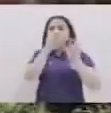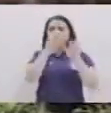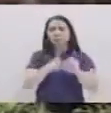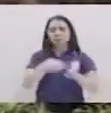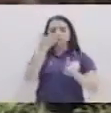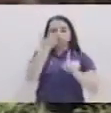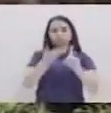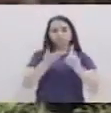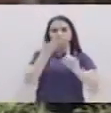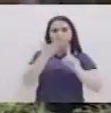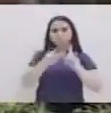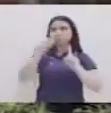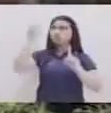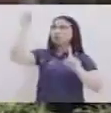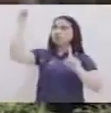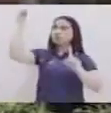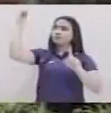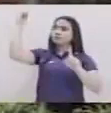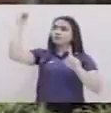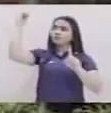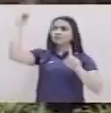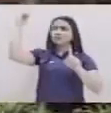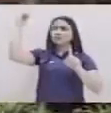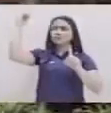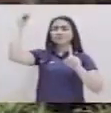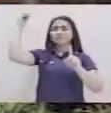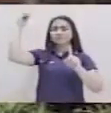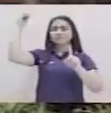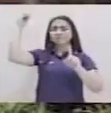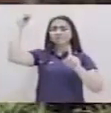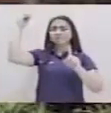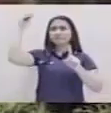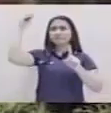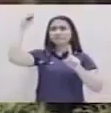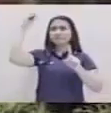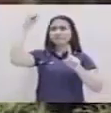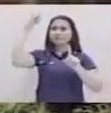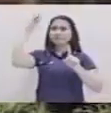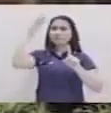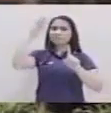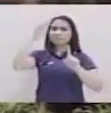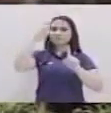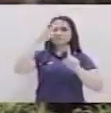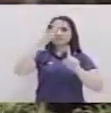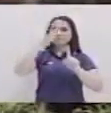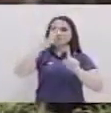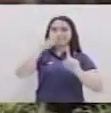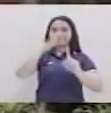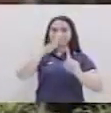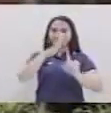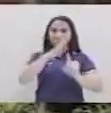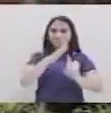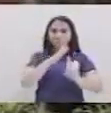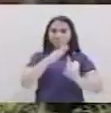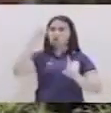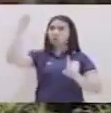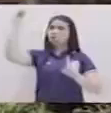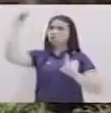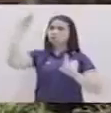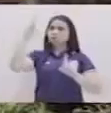dominante y utilizaremos el dedo índice y lo que haremos es desde Dios acá y hacer